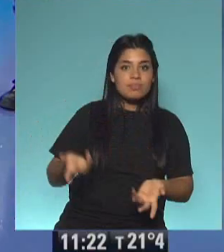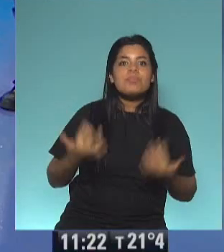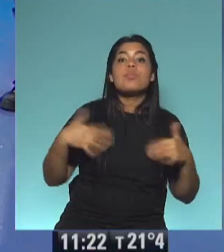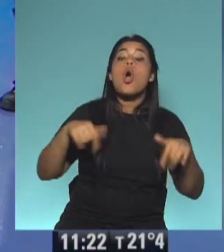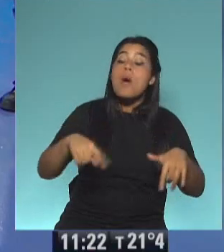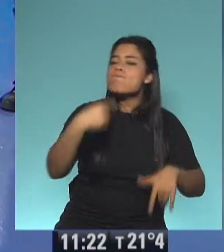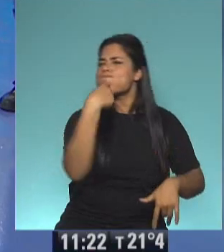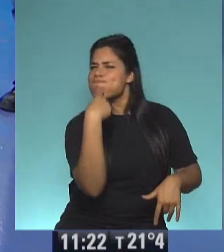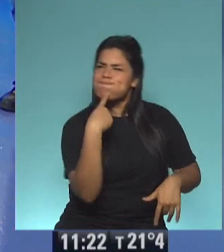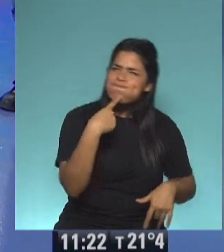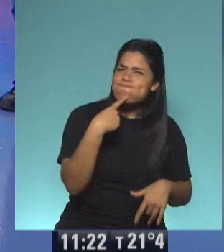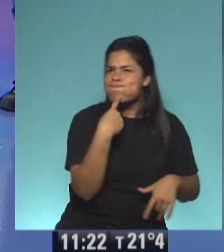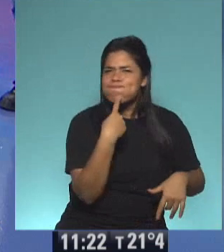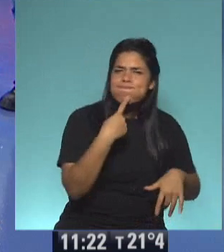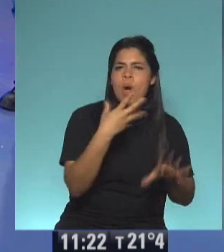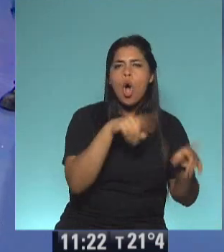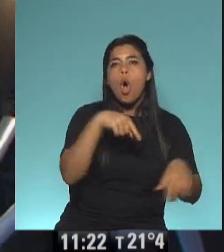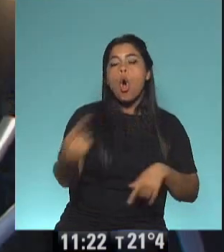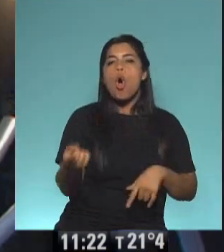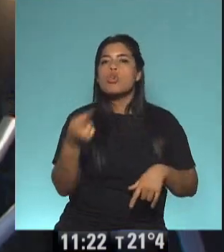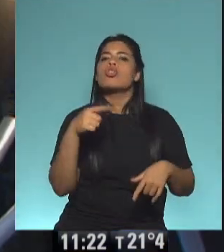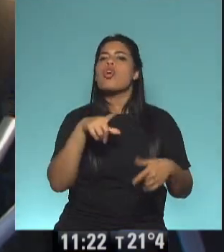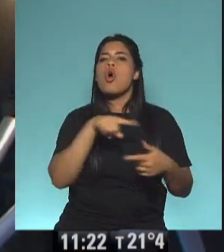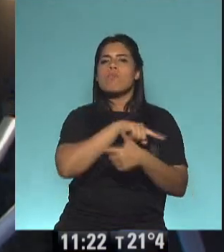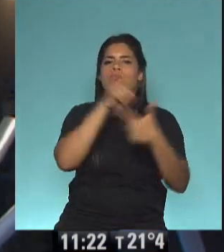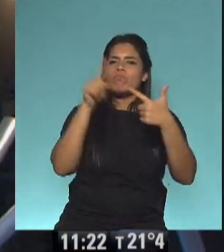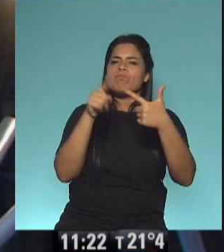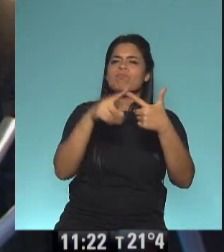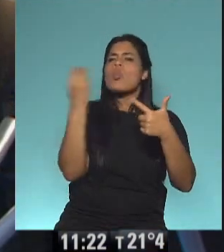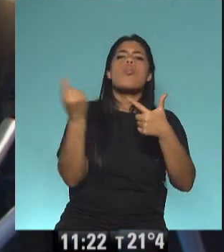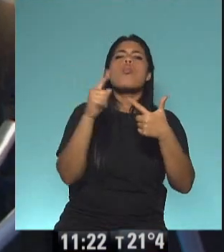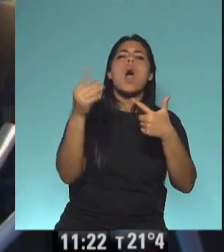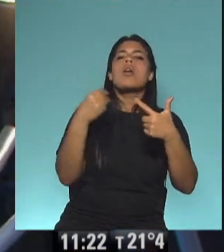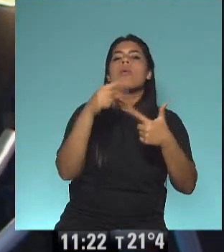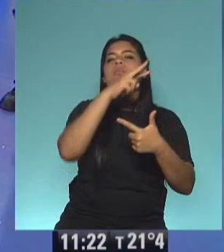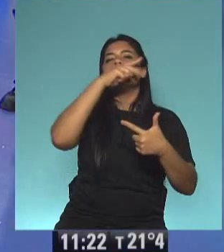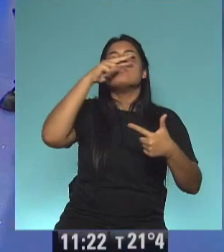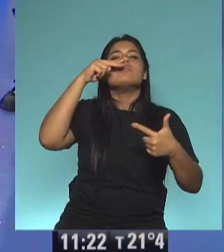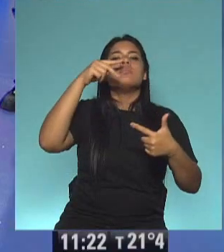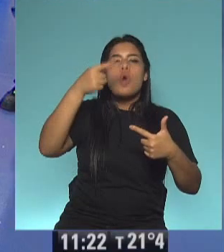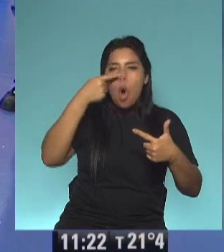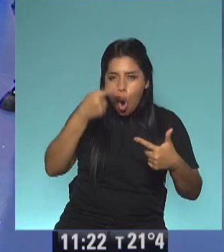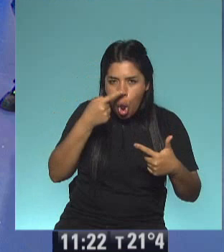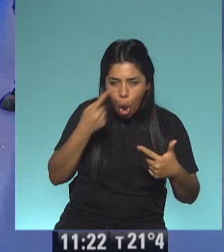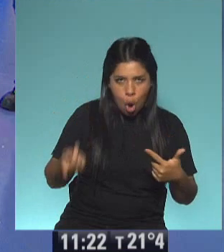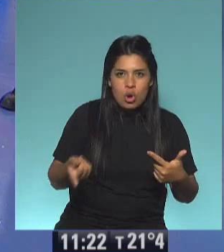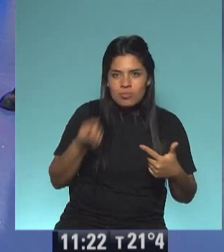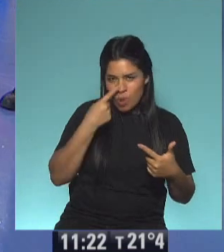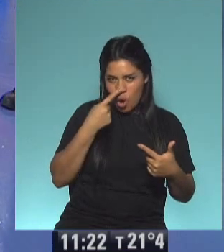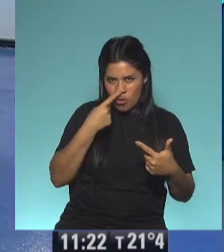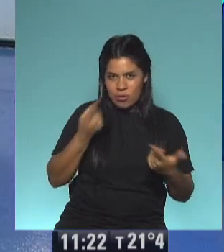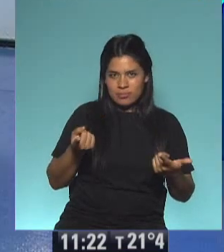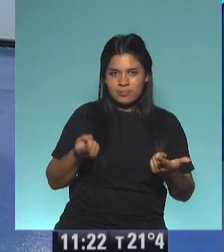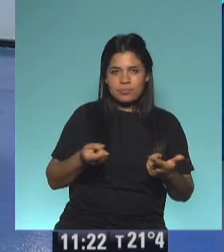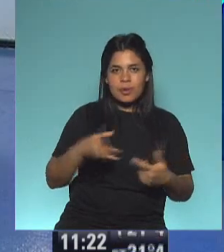que tenía que ver con el sentido del gusto. Y es, ¿cuál es el aroma del recuerdo? Oh, hay un montón. Claro, a mí me